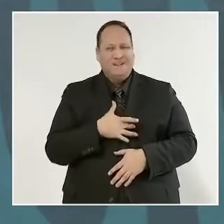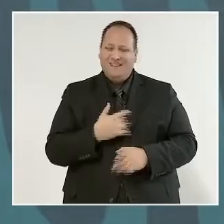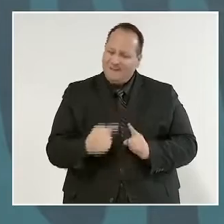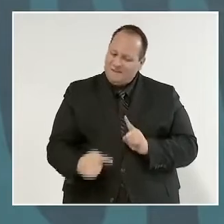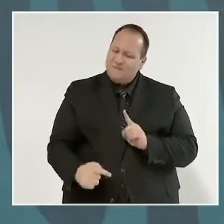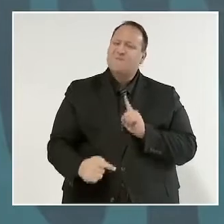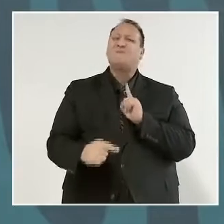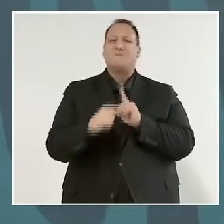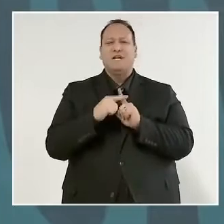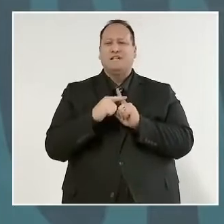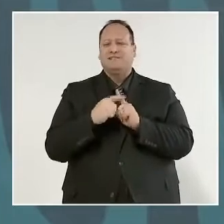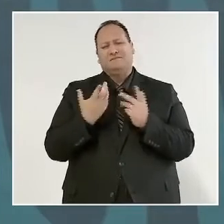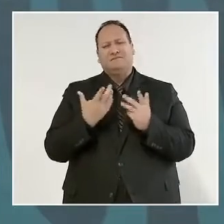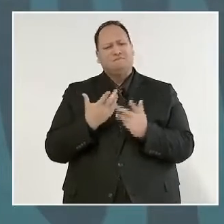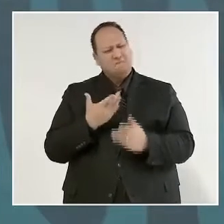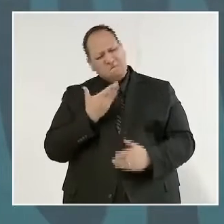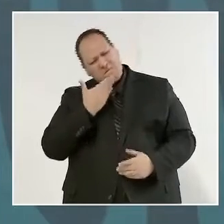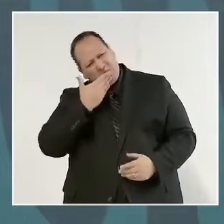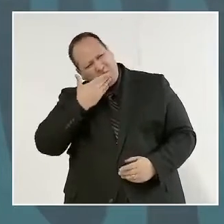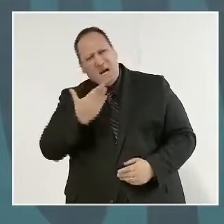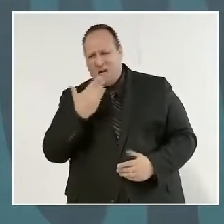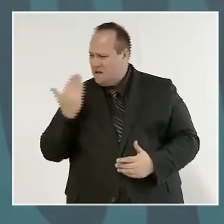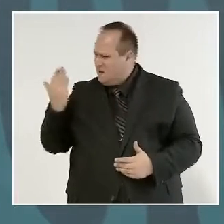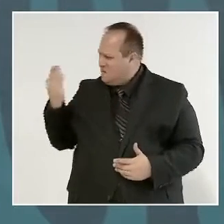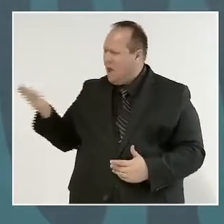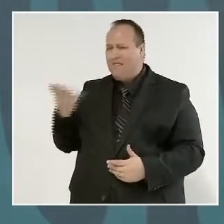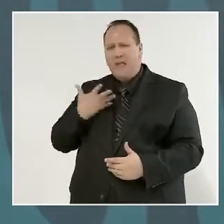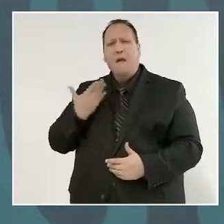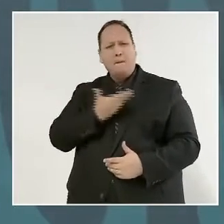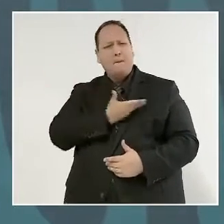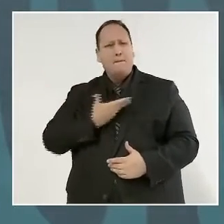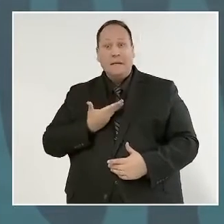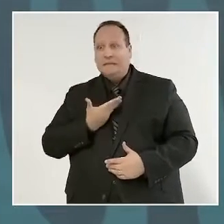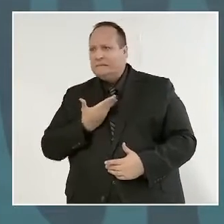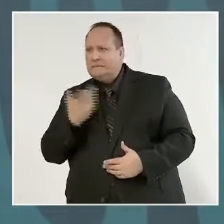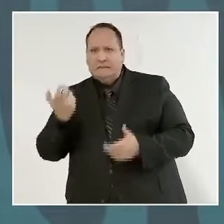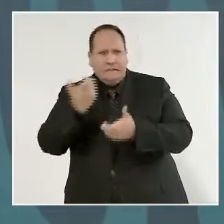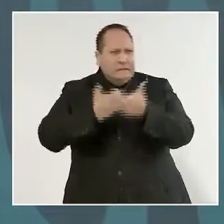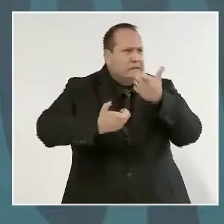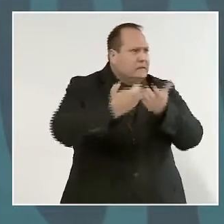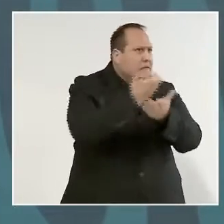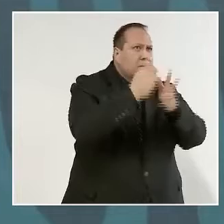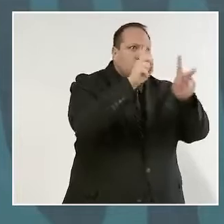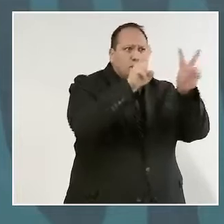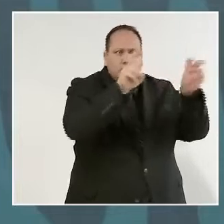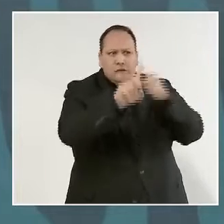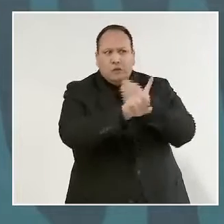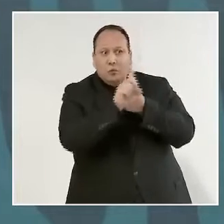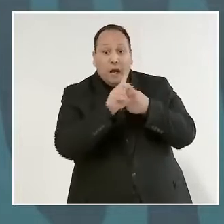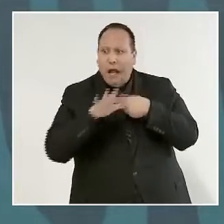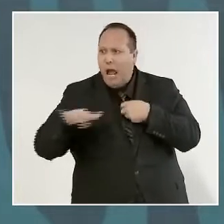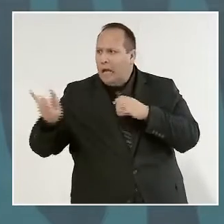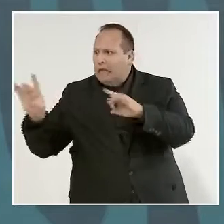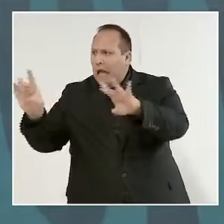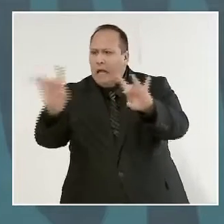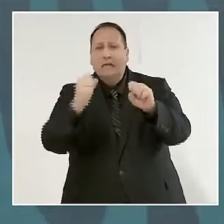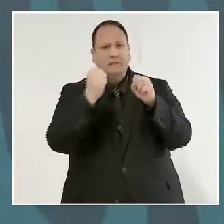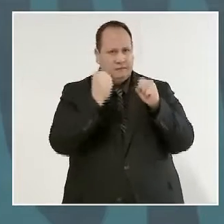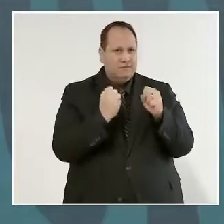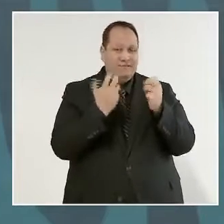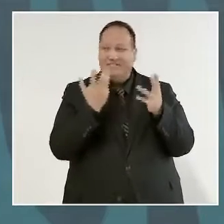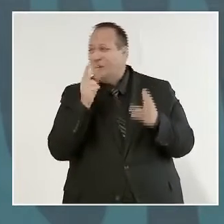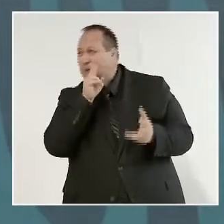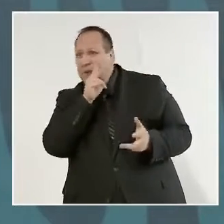Por fortuna, tenemos un presidente preocupado por la problemática económica y de seguridad que